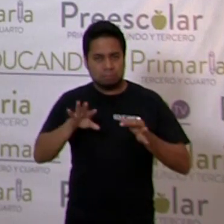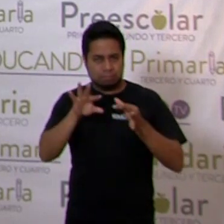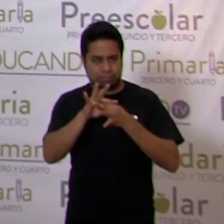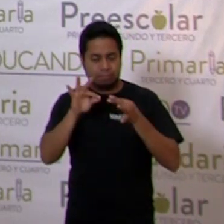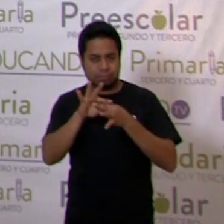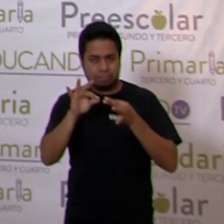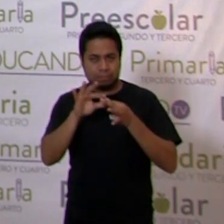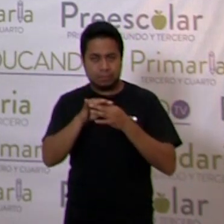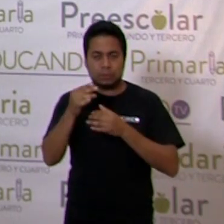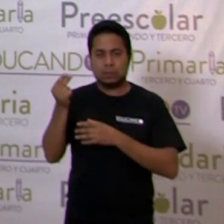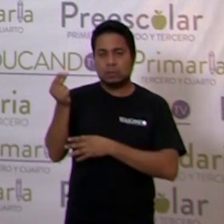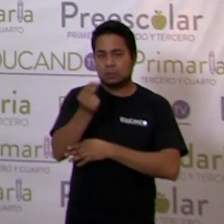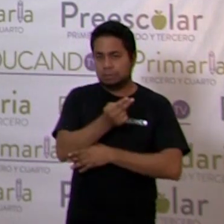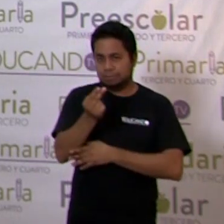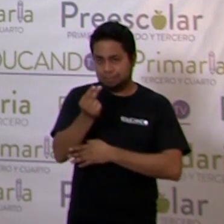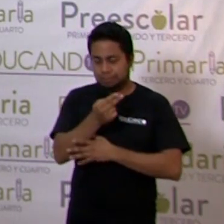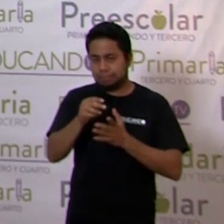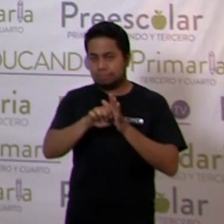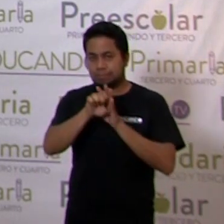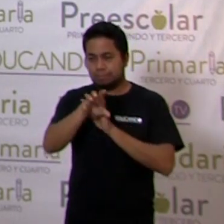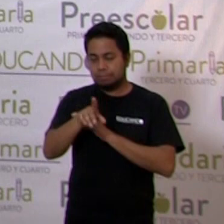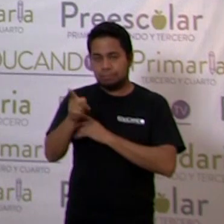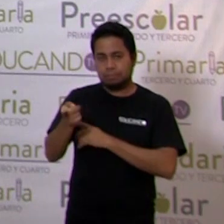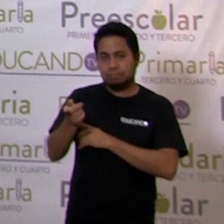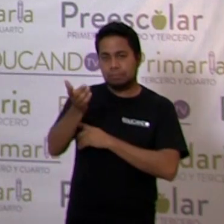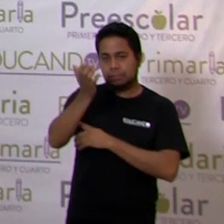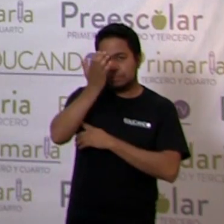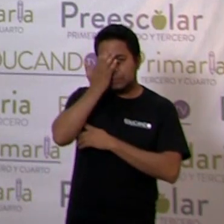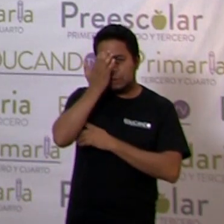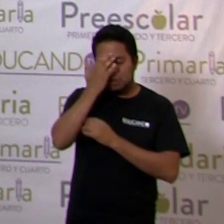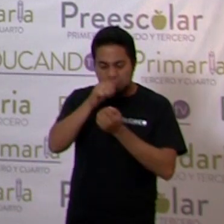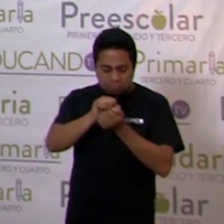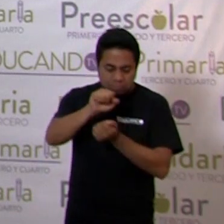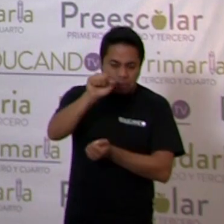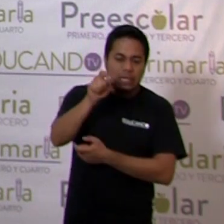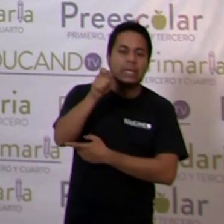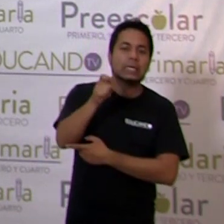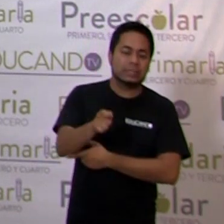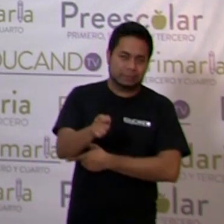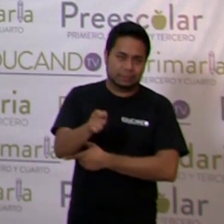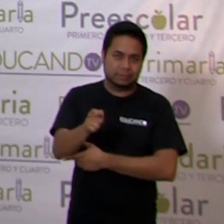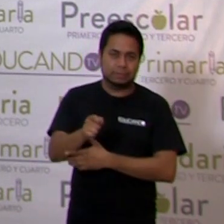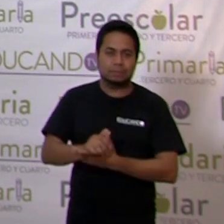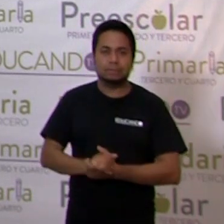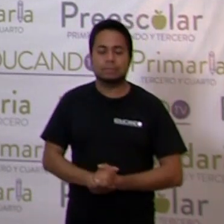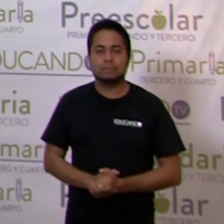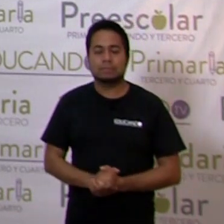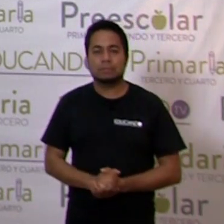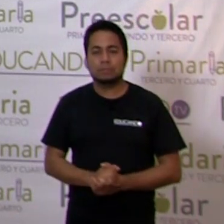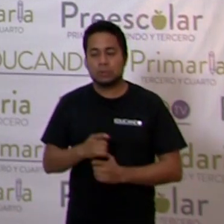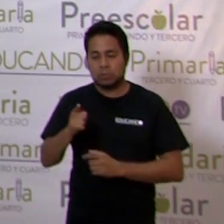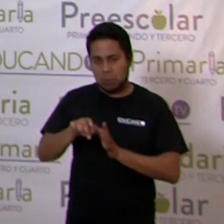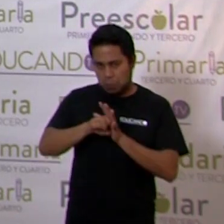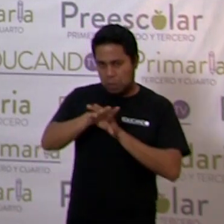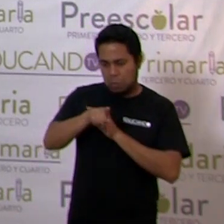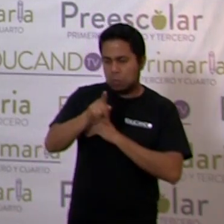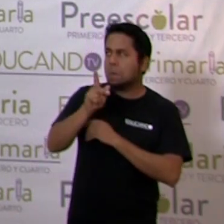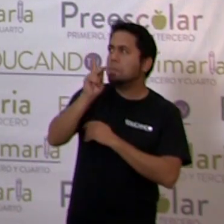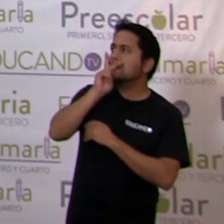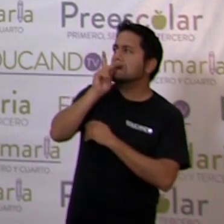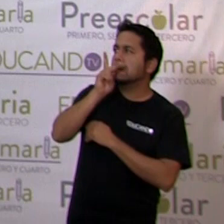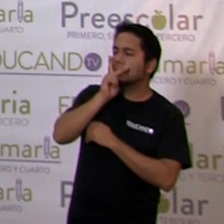necesario que las conozcamos detalladamente cuando tú le dices a tu papá